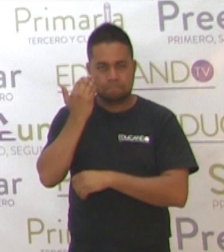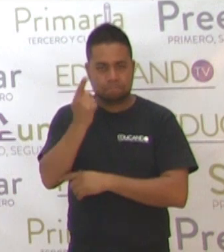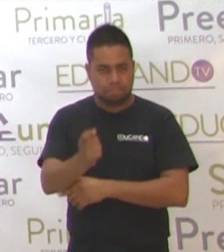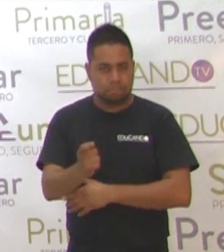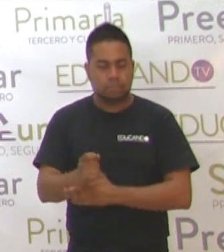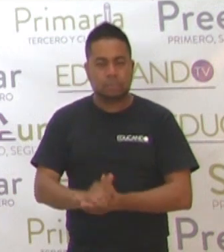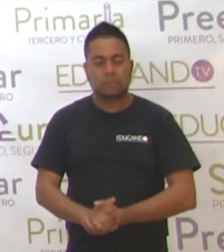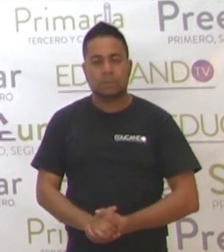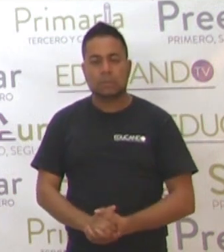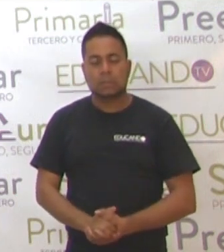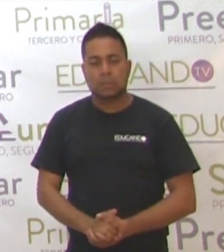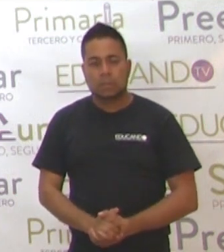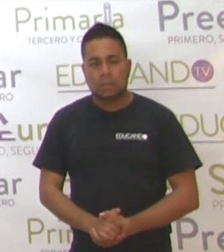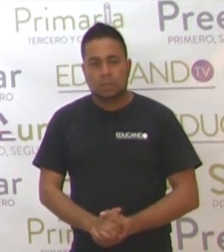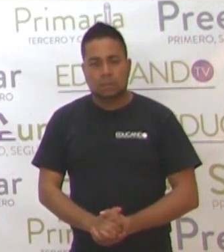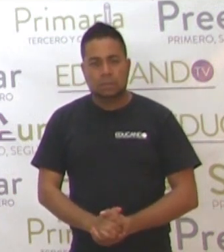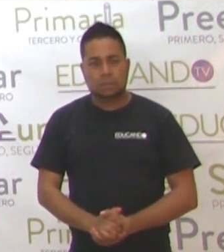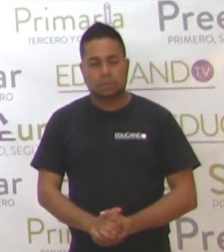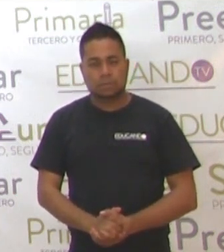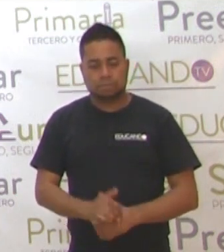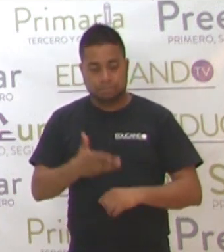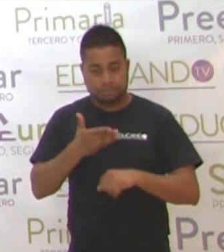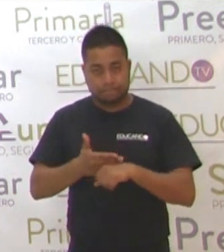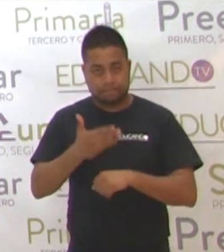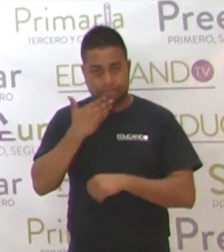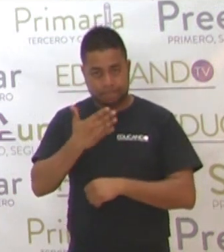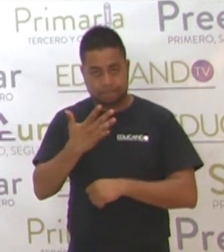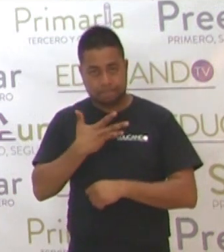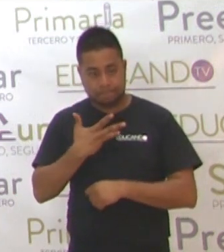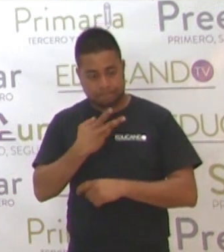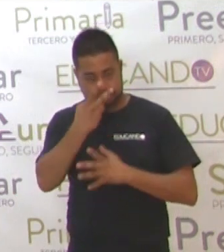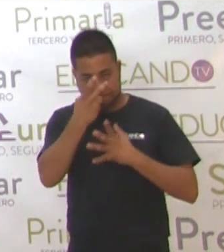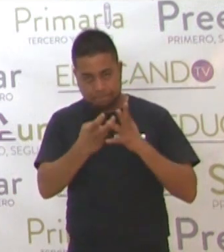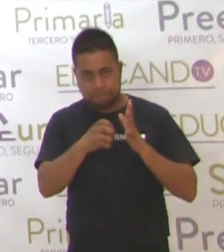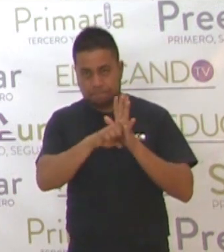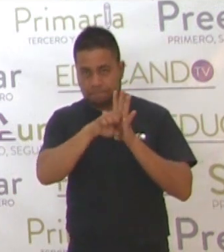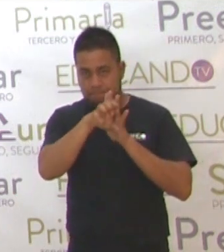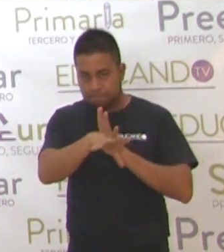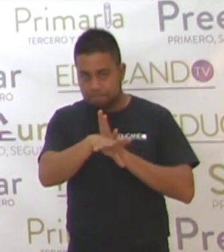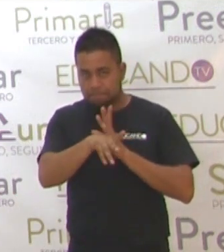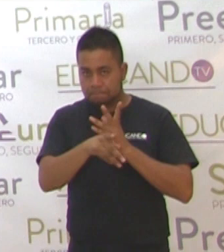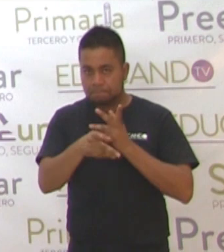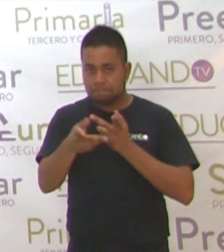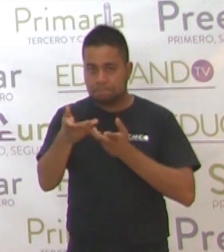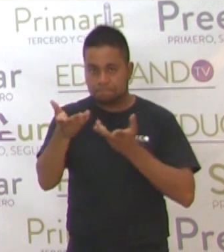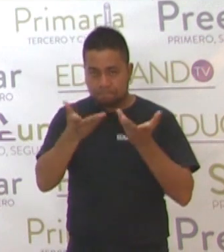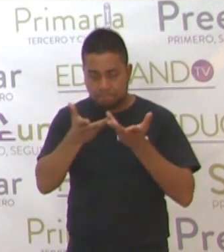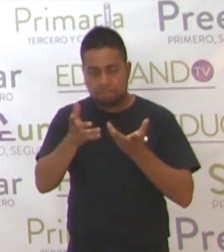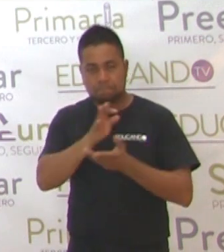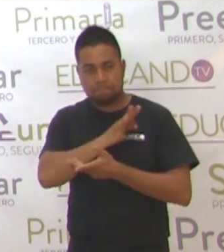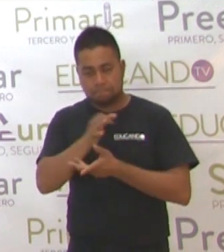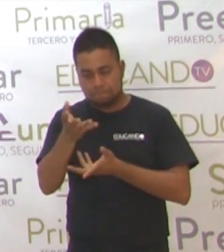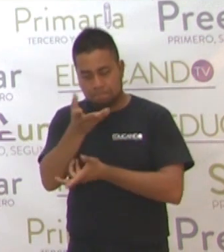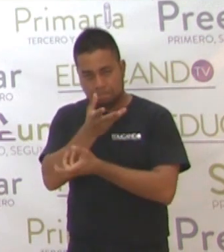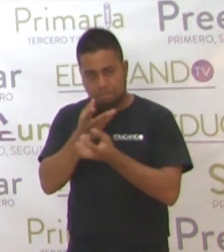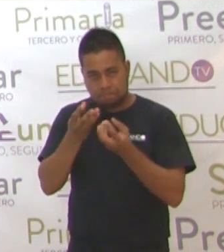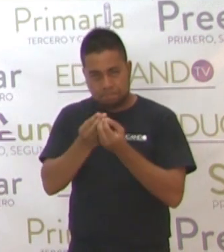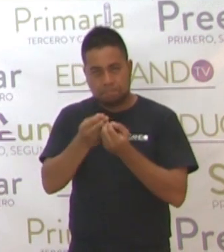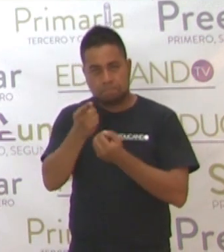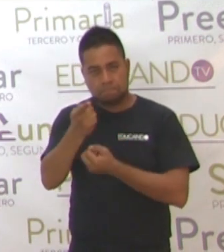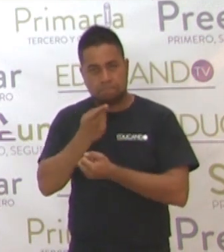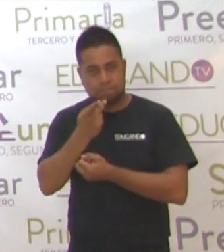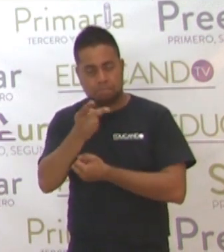vamos a tener este ejemplo y lo vamos a ir realizando juntos tú y yo mucha